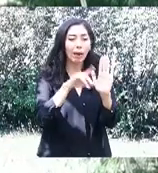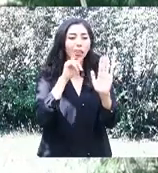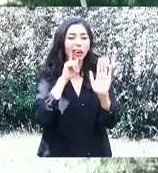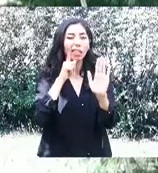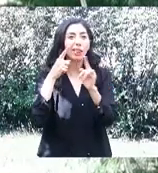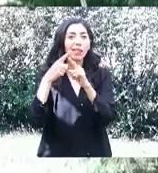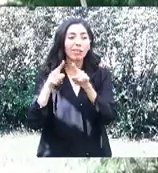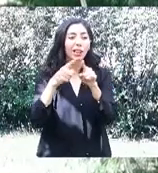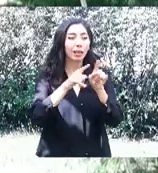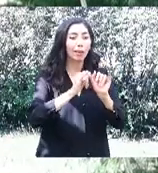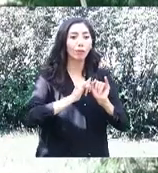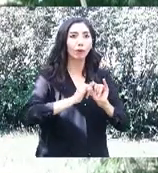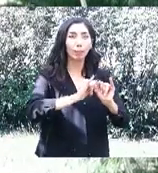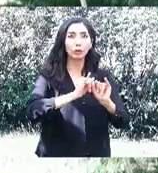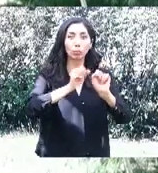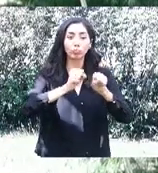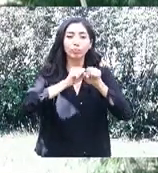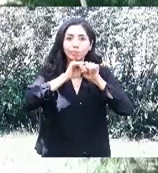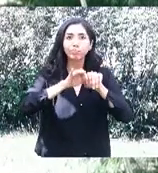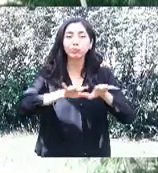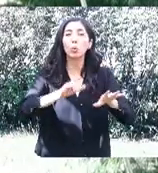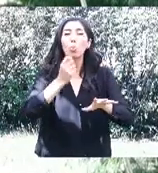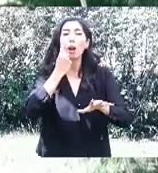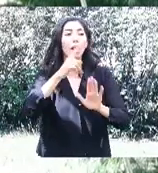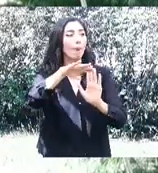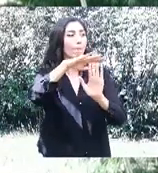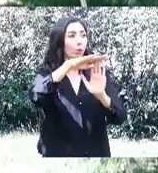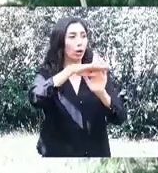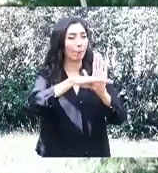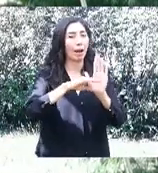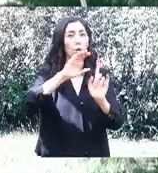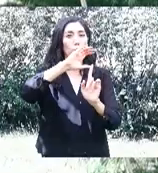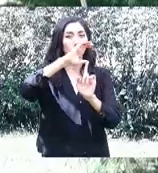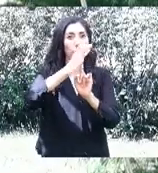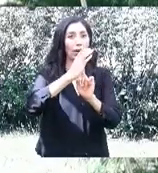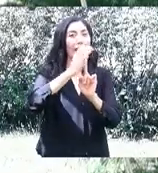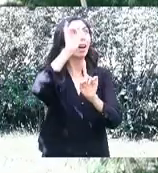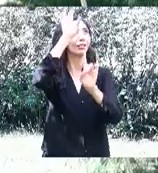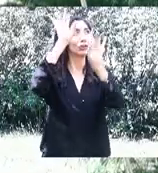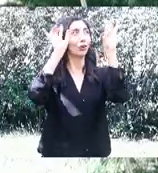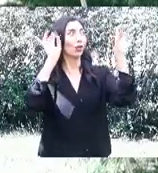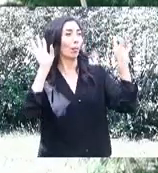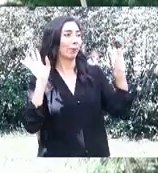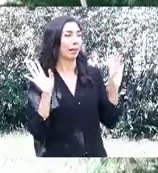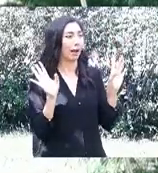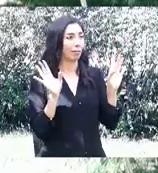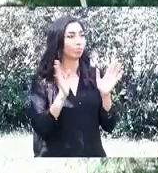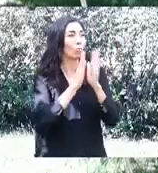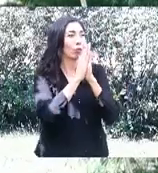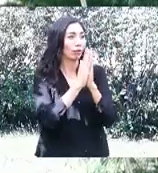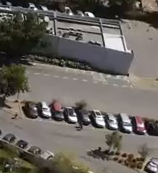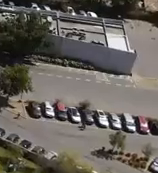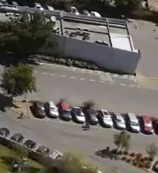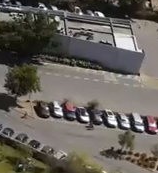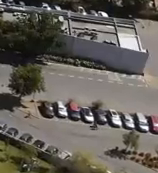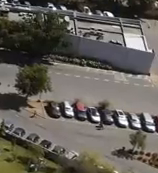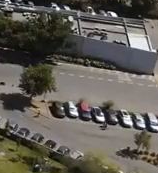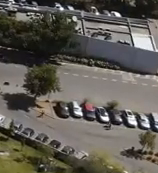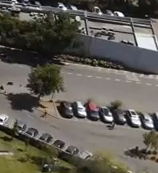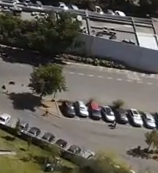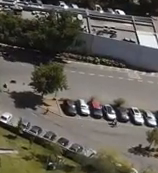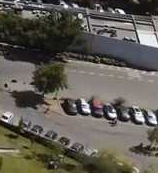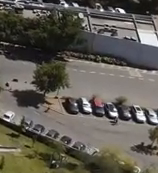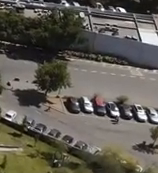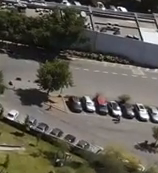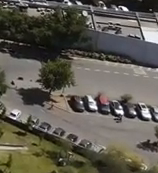para expandirlos se trata del programa de cultura astronómica por favor Sergio adelante